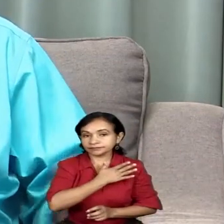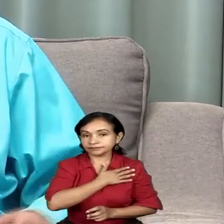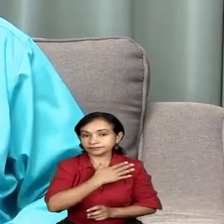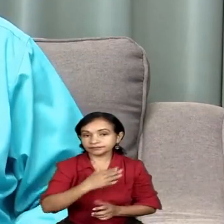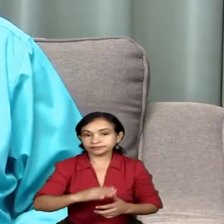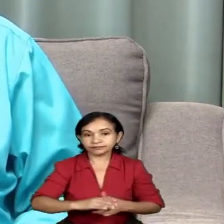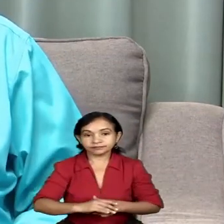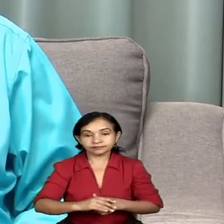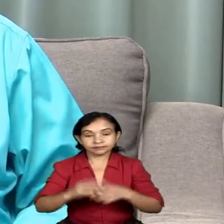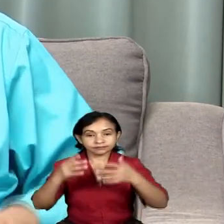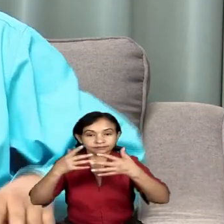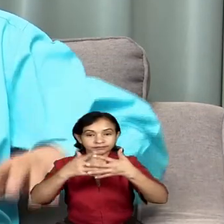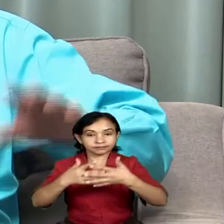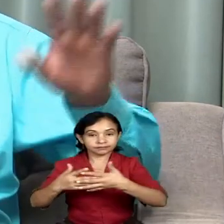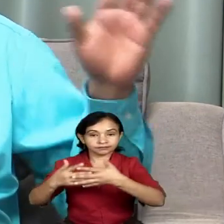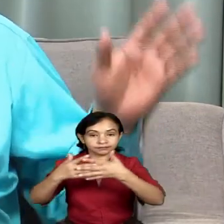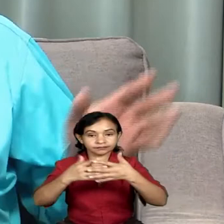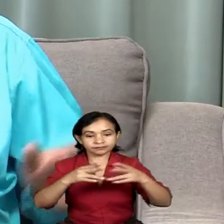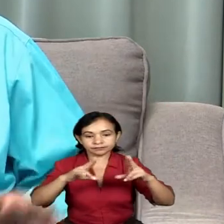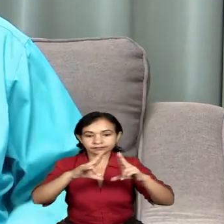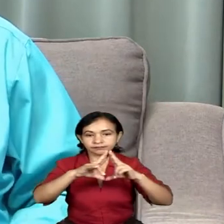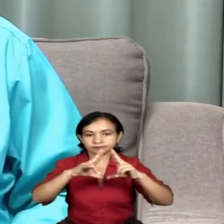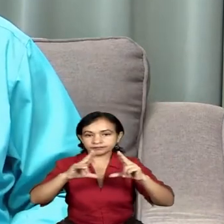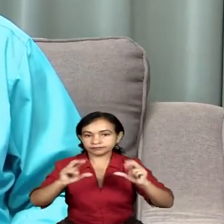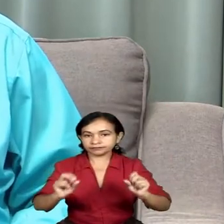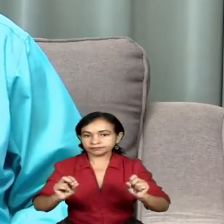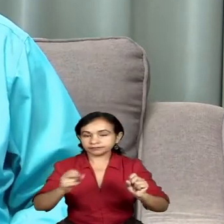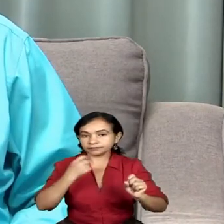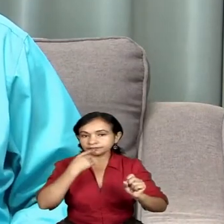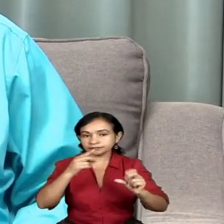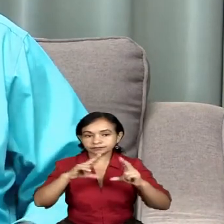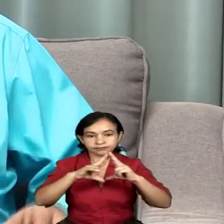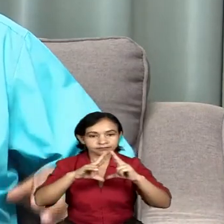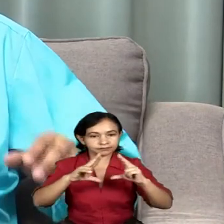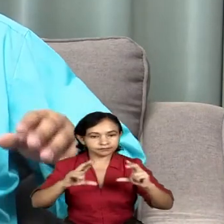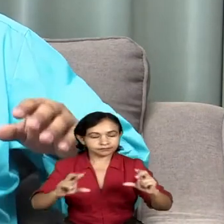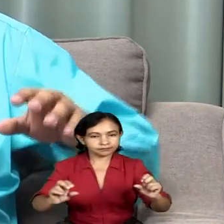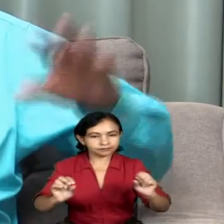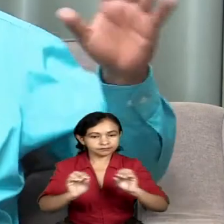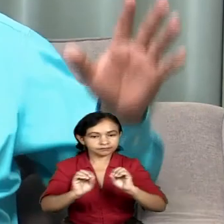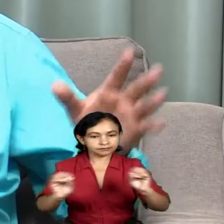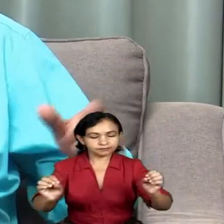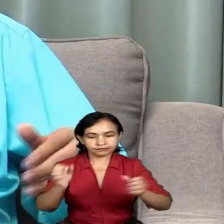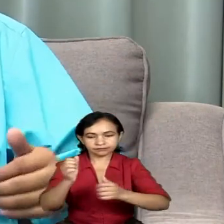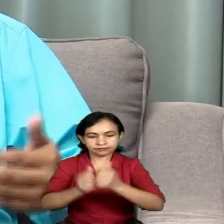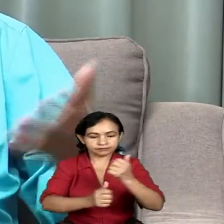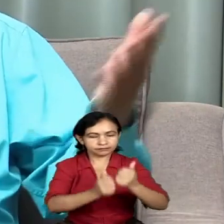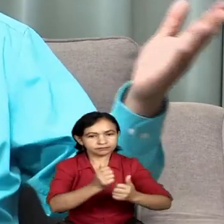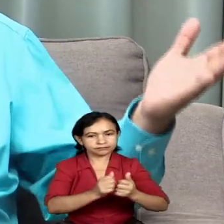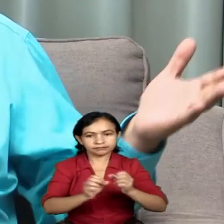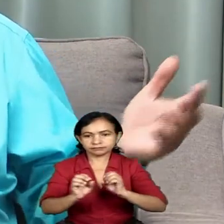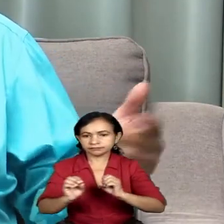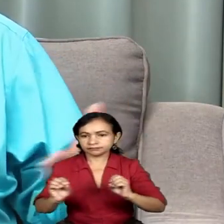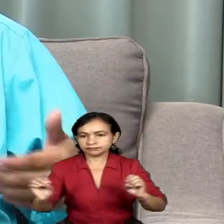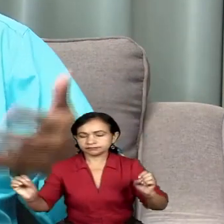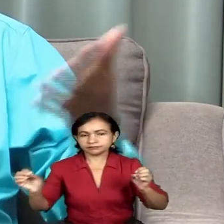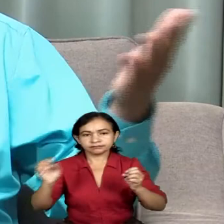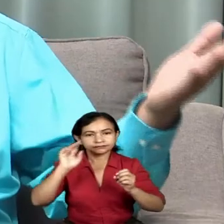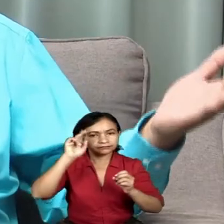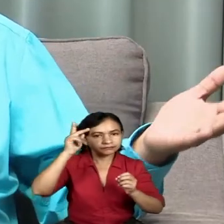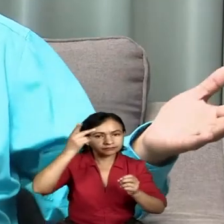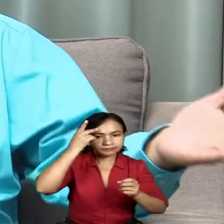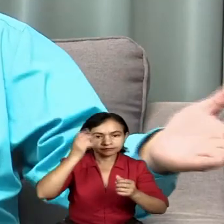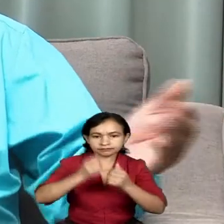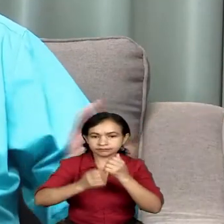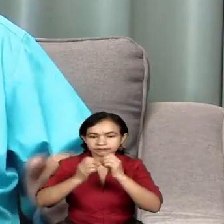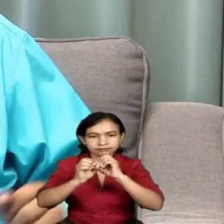en Washington, en los que decía que Nicaragua pues precisamente no existía ningún tipo de malestar ni ningún tipo de incomodidad política y que había un